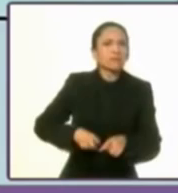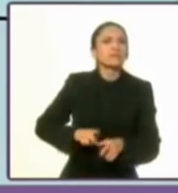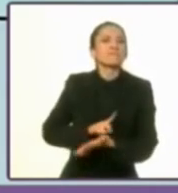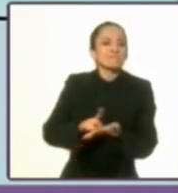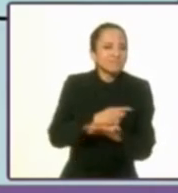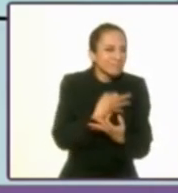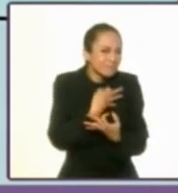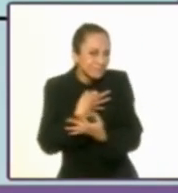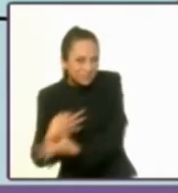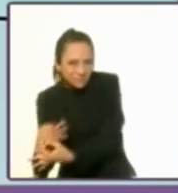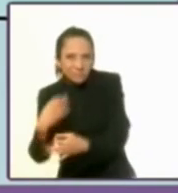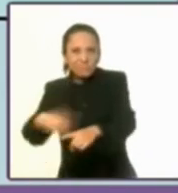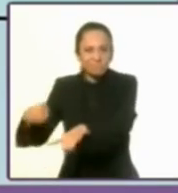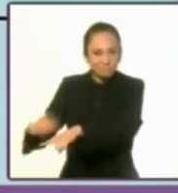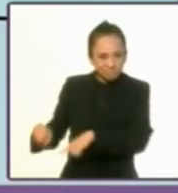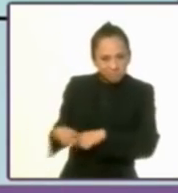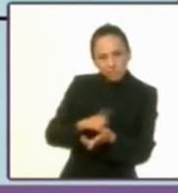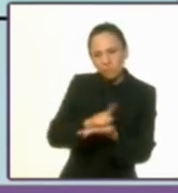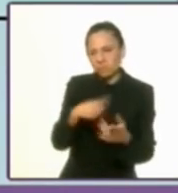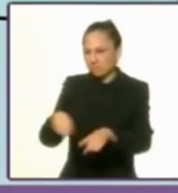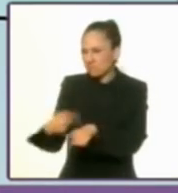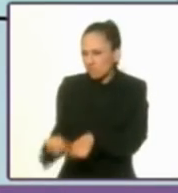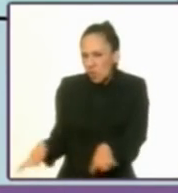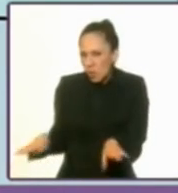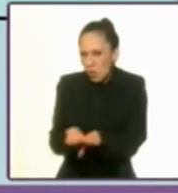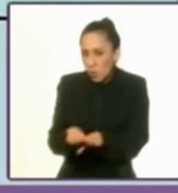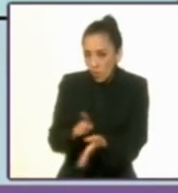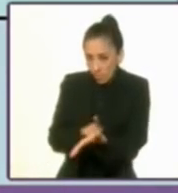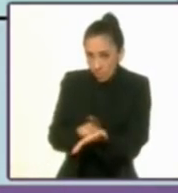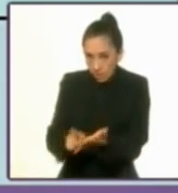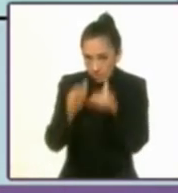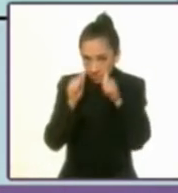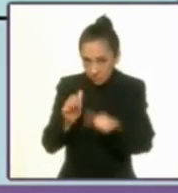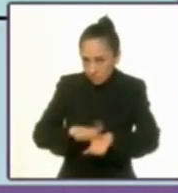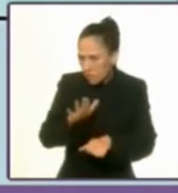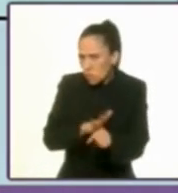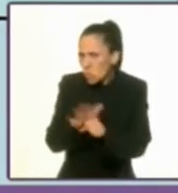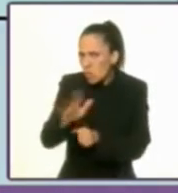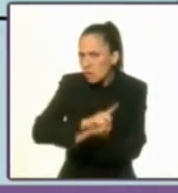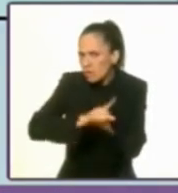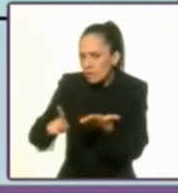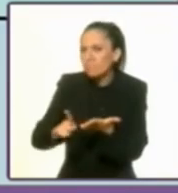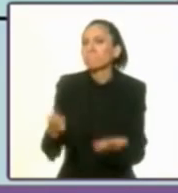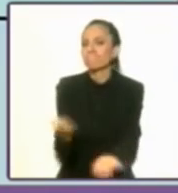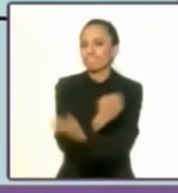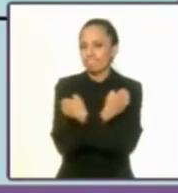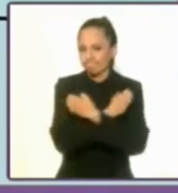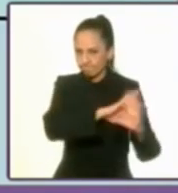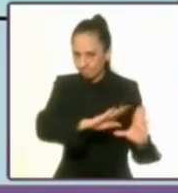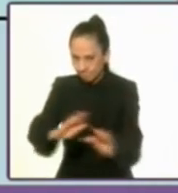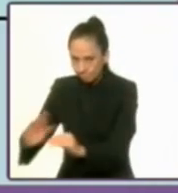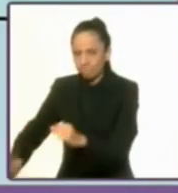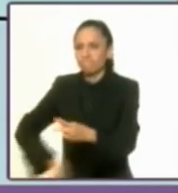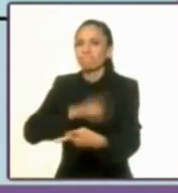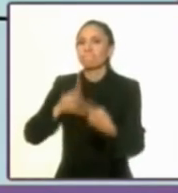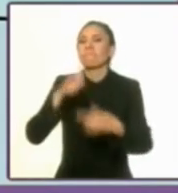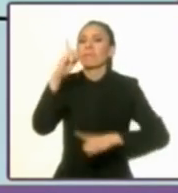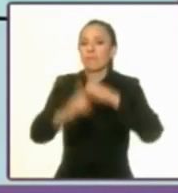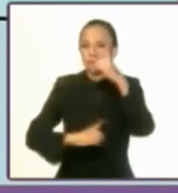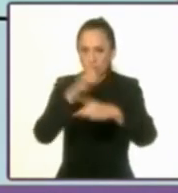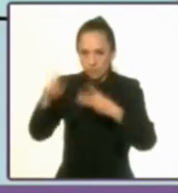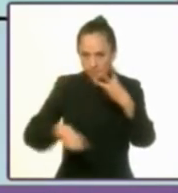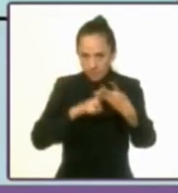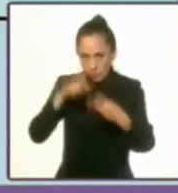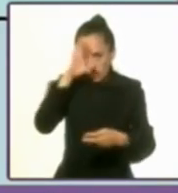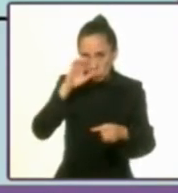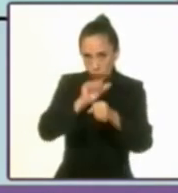abriendo la puerta de los derechos cuáles son los grandes derechos la educación el deporte y la cultura para los jóvenes